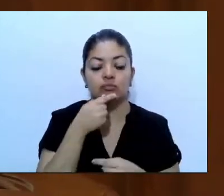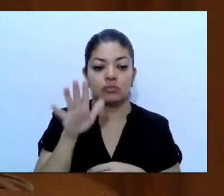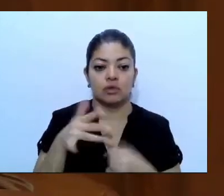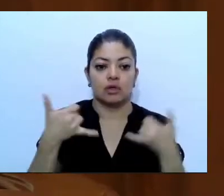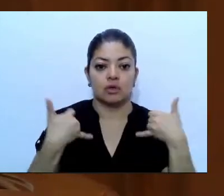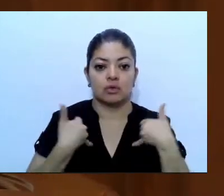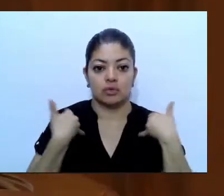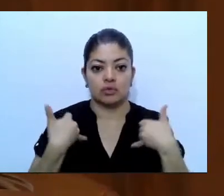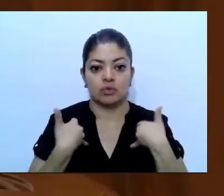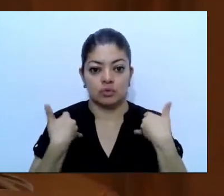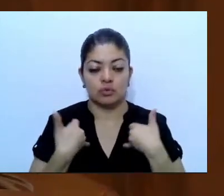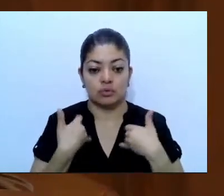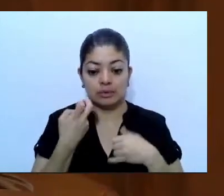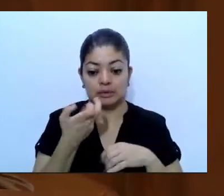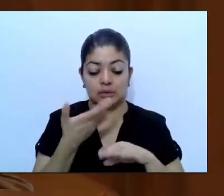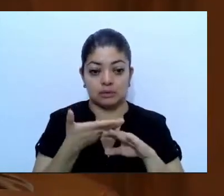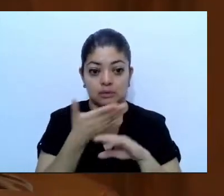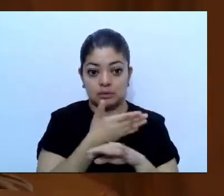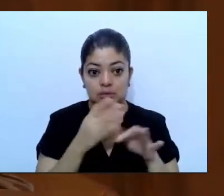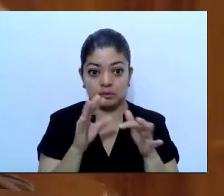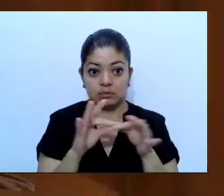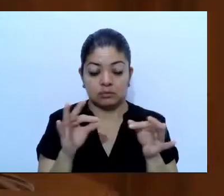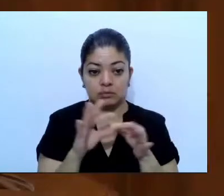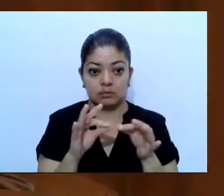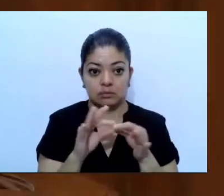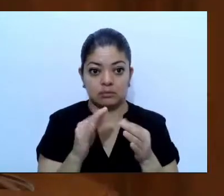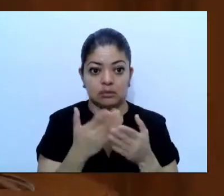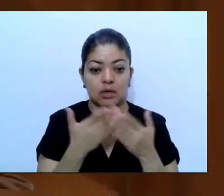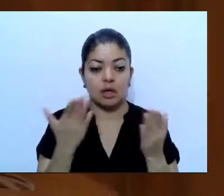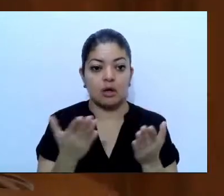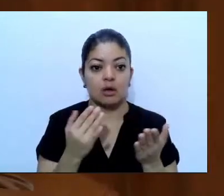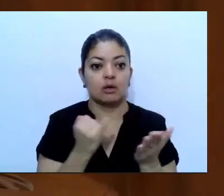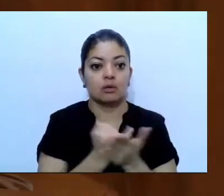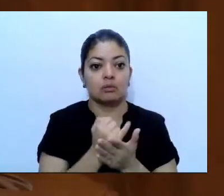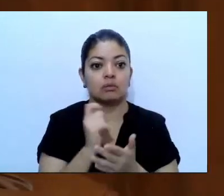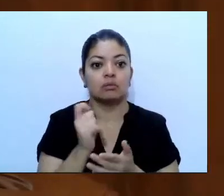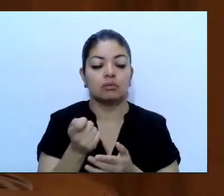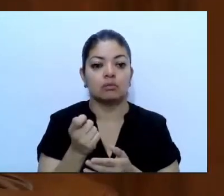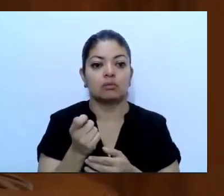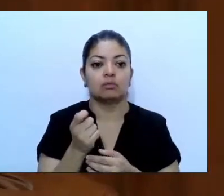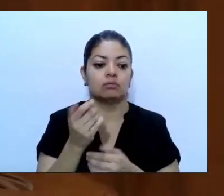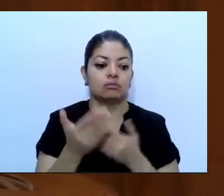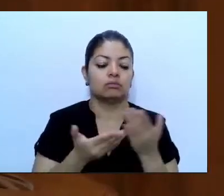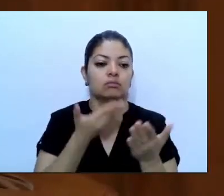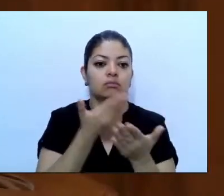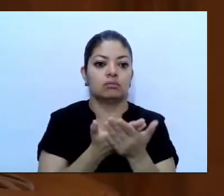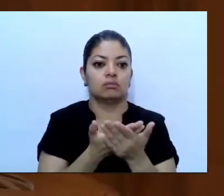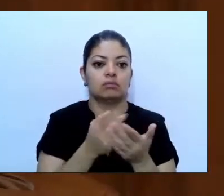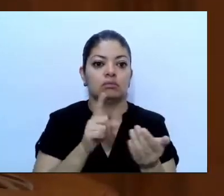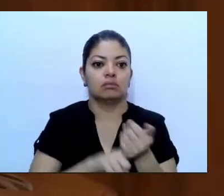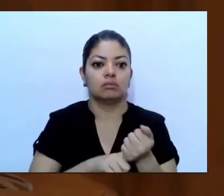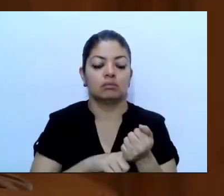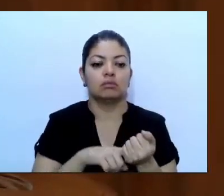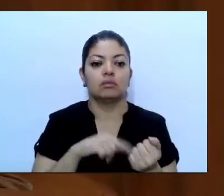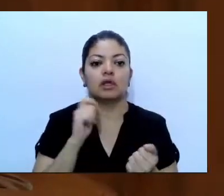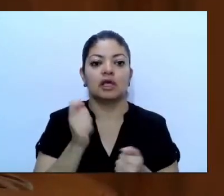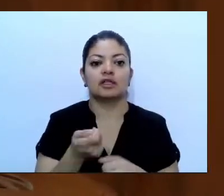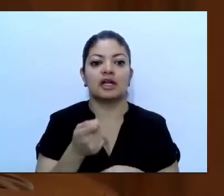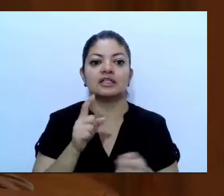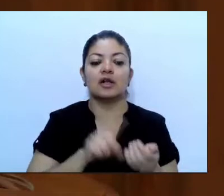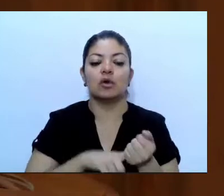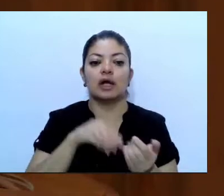adolescentes. Por lo anterior expuesto, someto a esta soberanía la consideración de este proyecto de